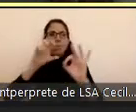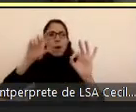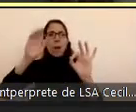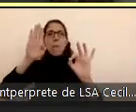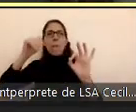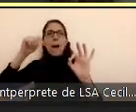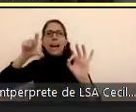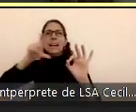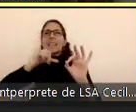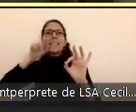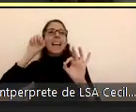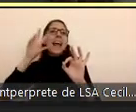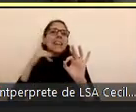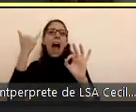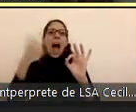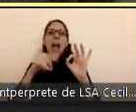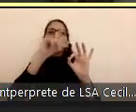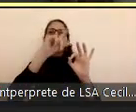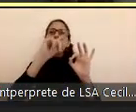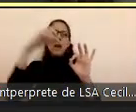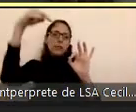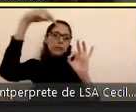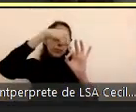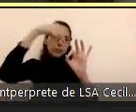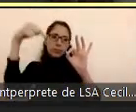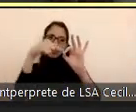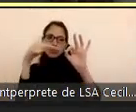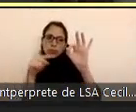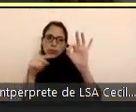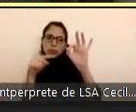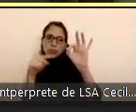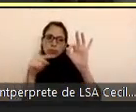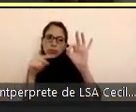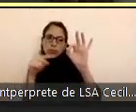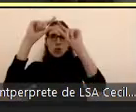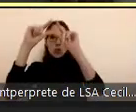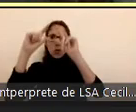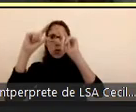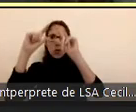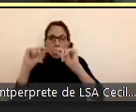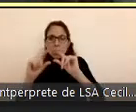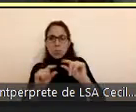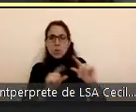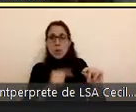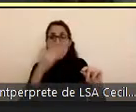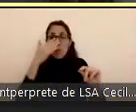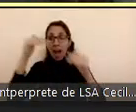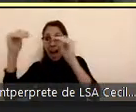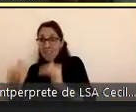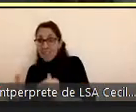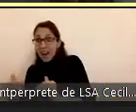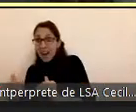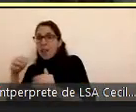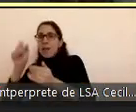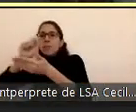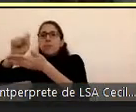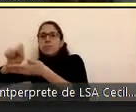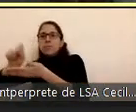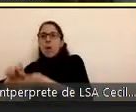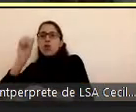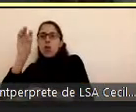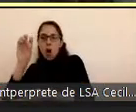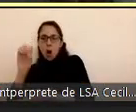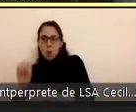números, y abajo van a tener que completar a cuáles corresponde cada uno.